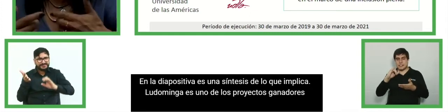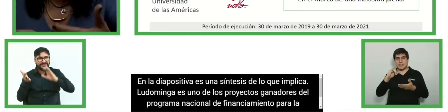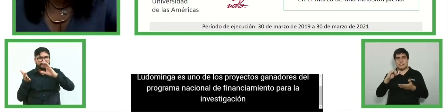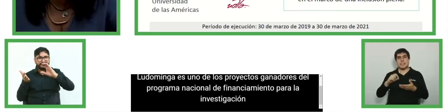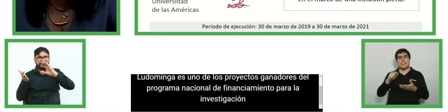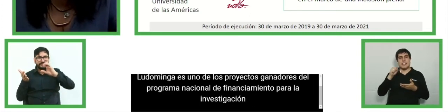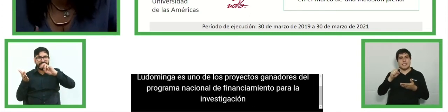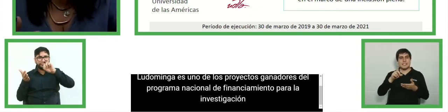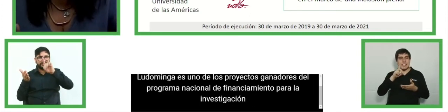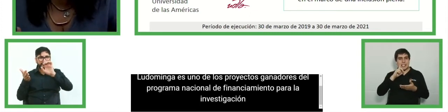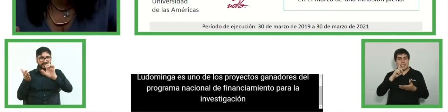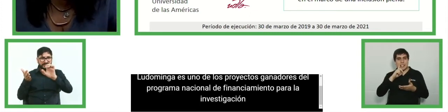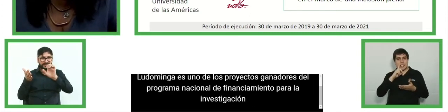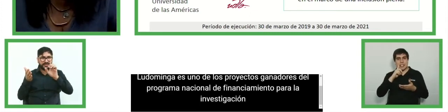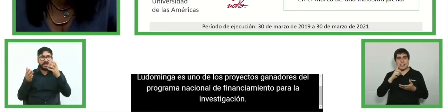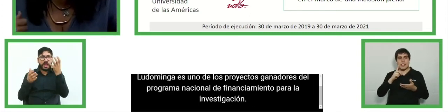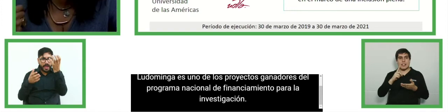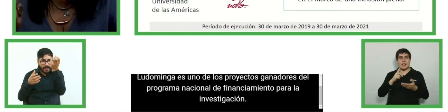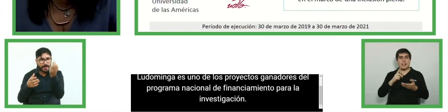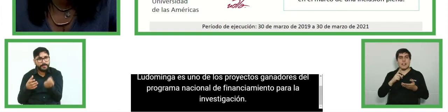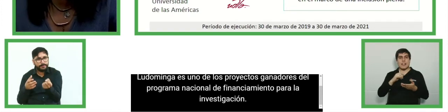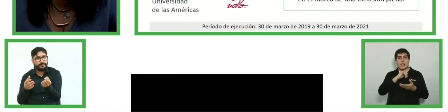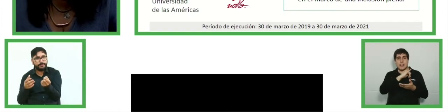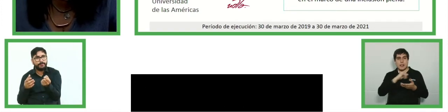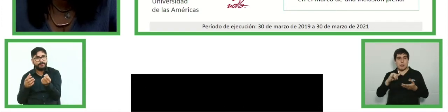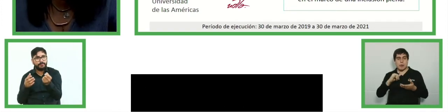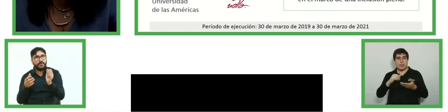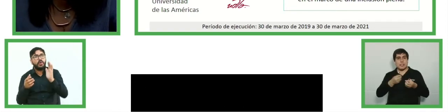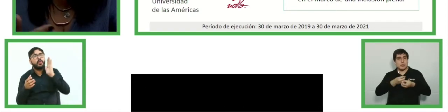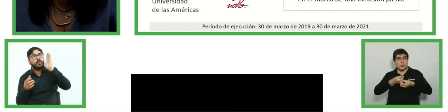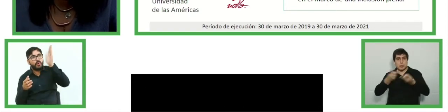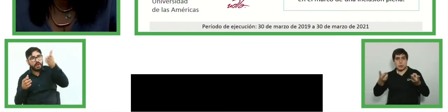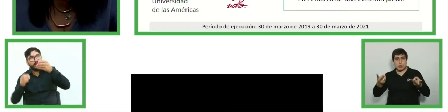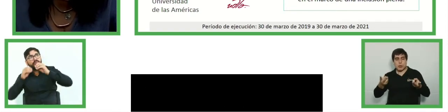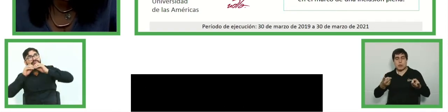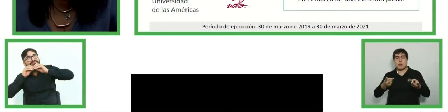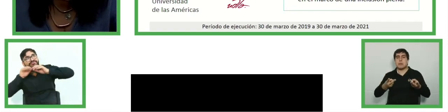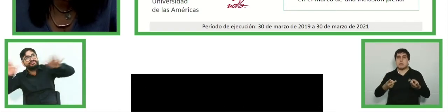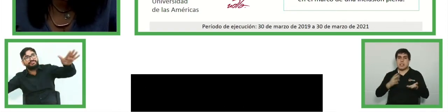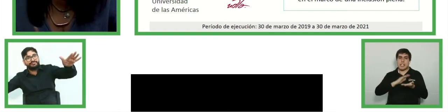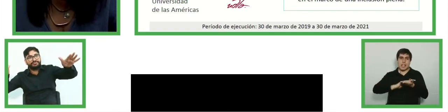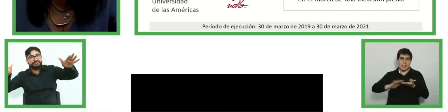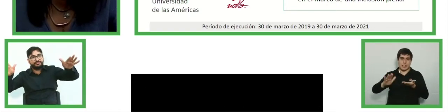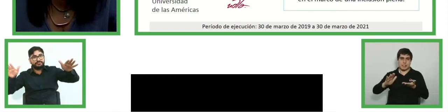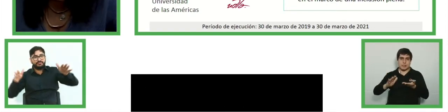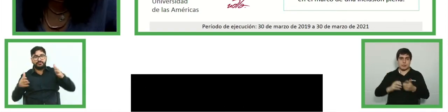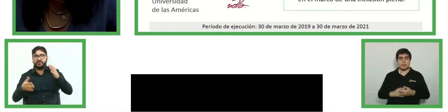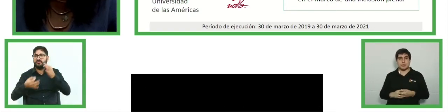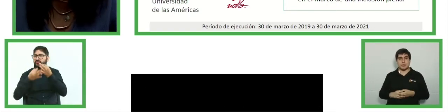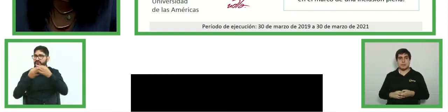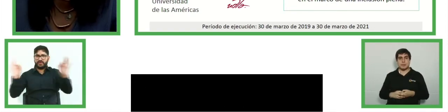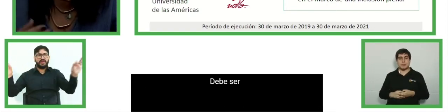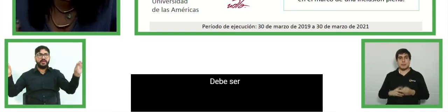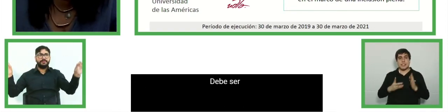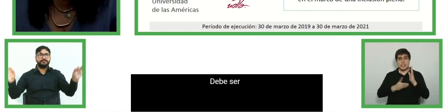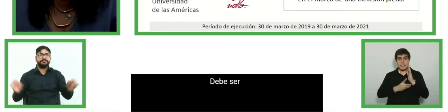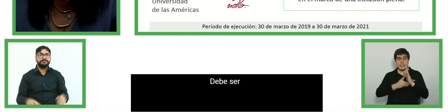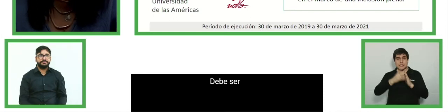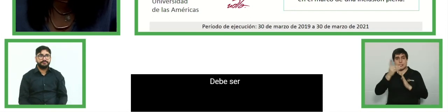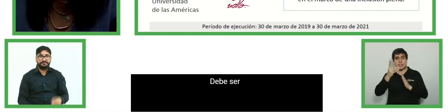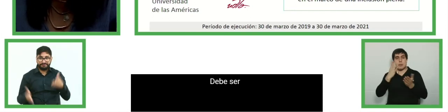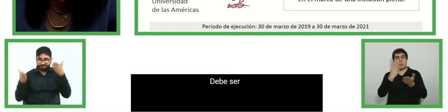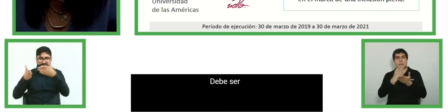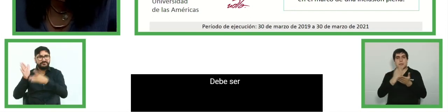tendría que necesariamente ser un producto a disposición del público de manera gratuita, desarrollado por la